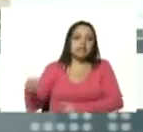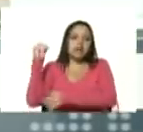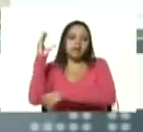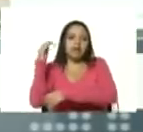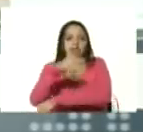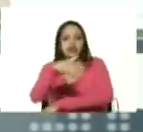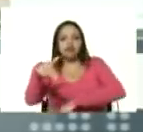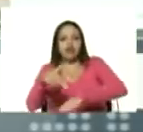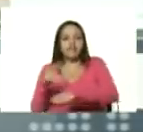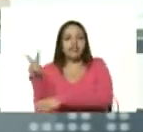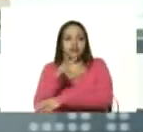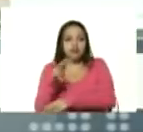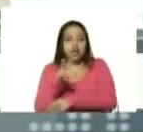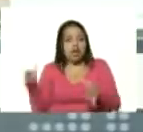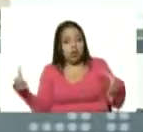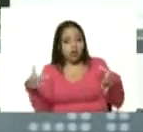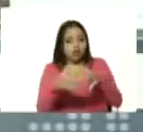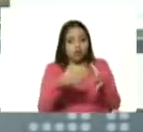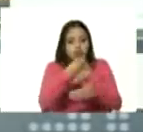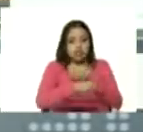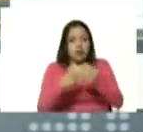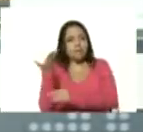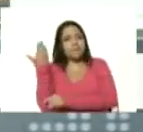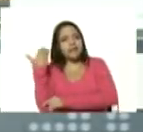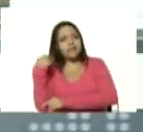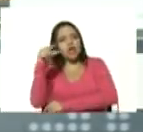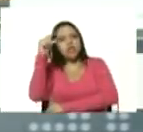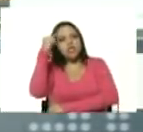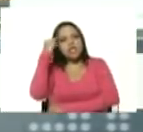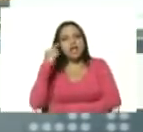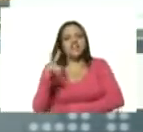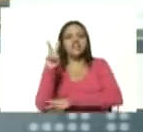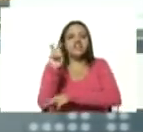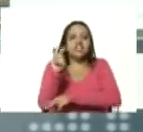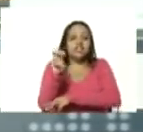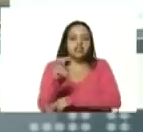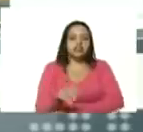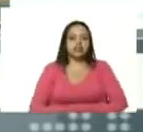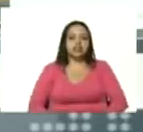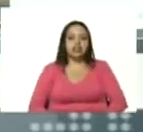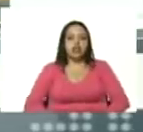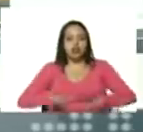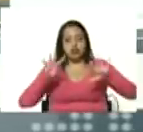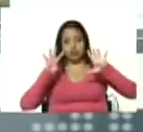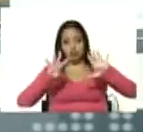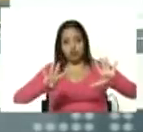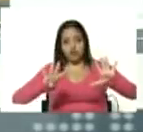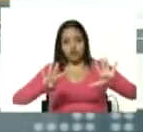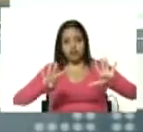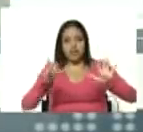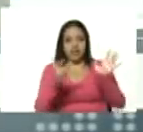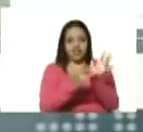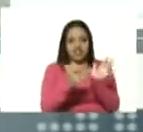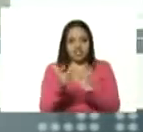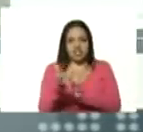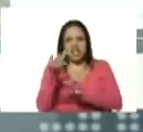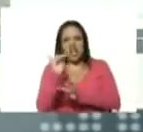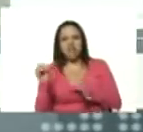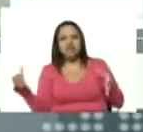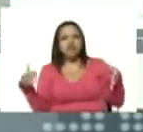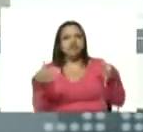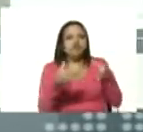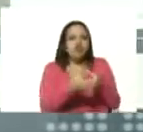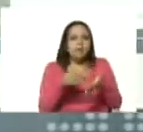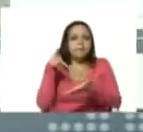Esa reunión ocurrió el pasado día viernes 9 de abril. Fue una reunión